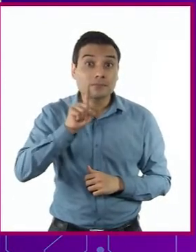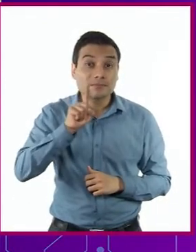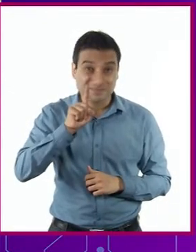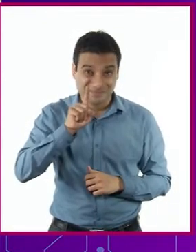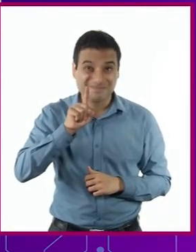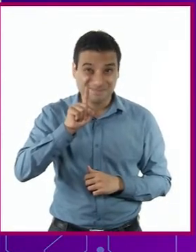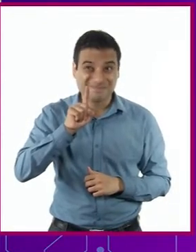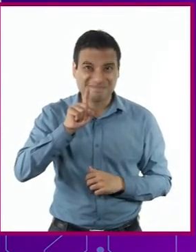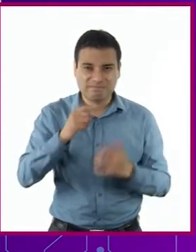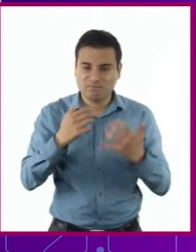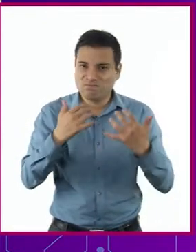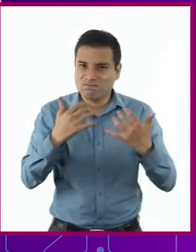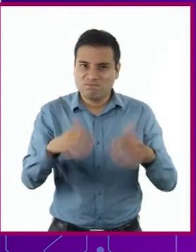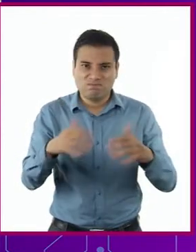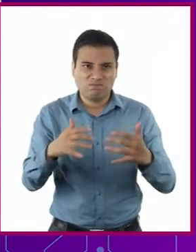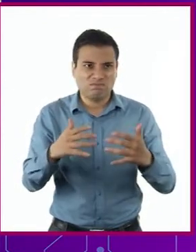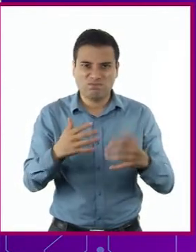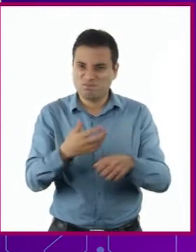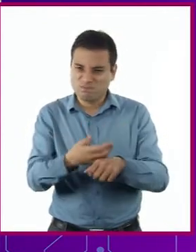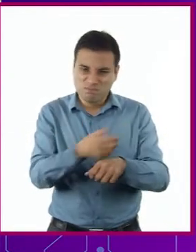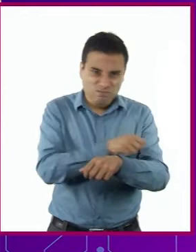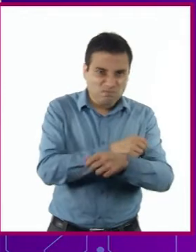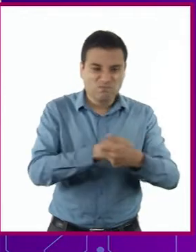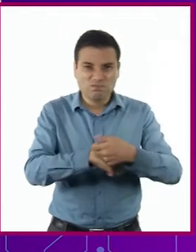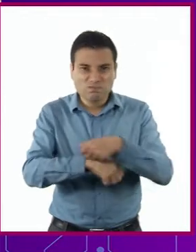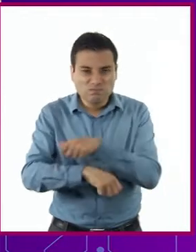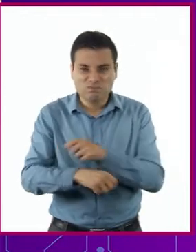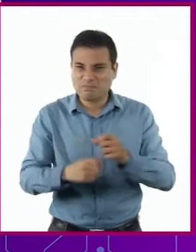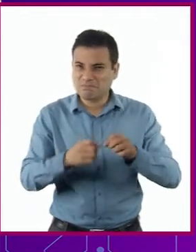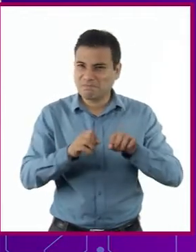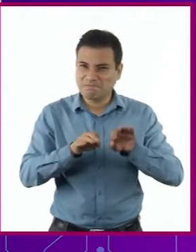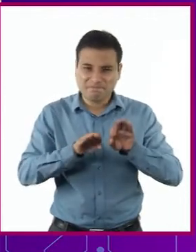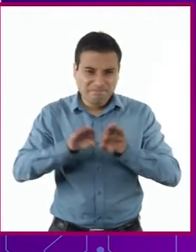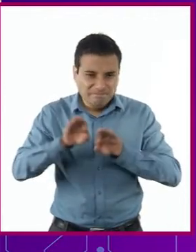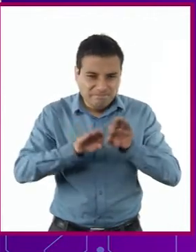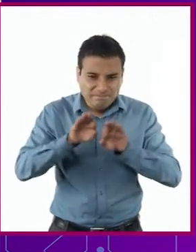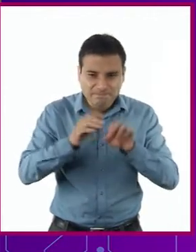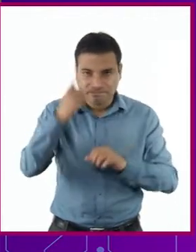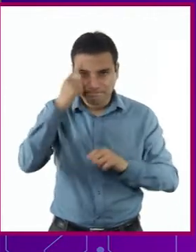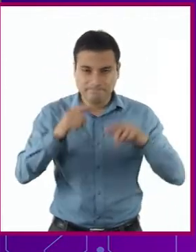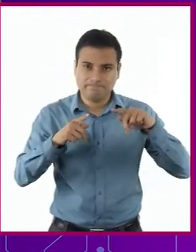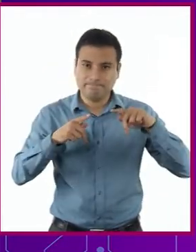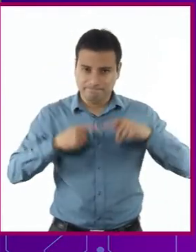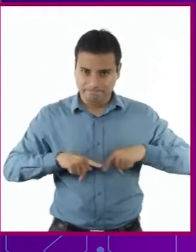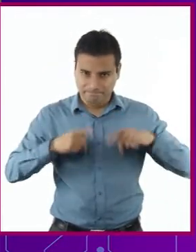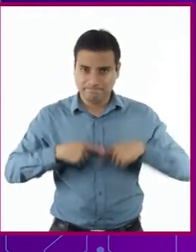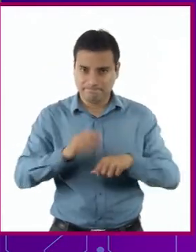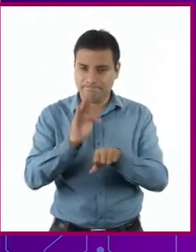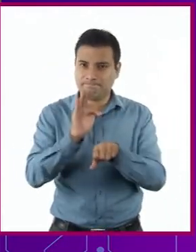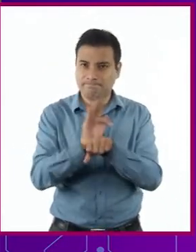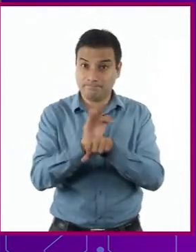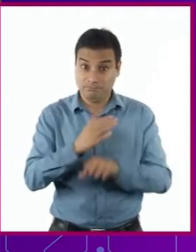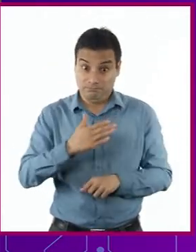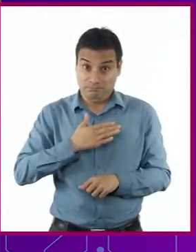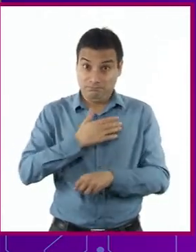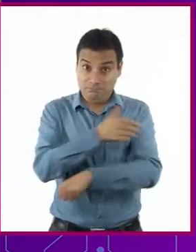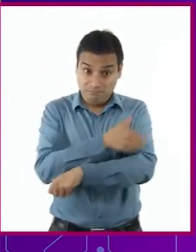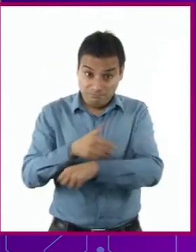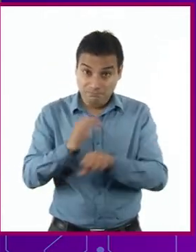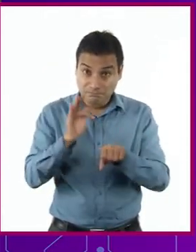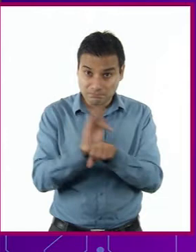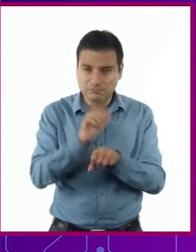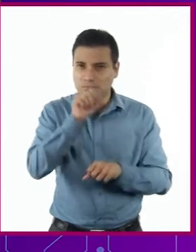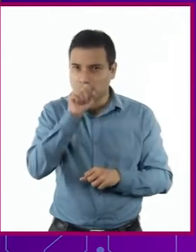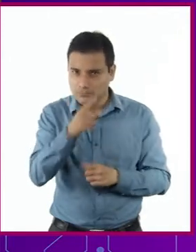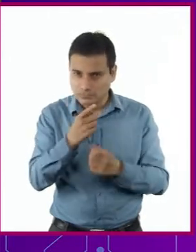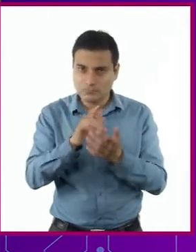emergencia, se incorporaron a actividades para la protección de la población, no solamente de sus familias. Vieron el tema del agua, de